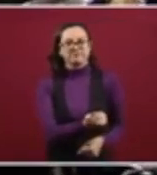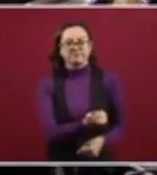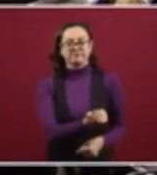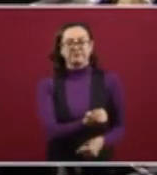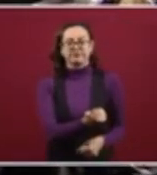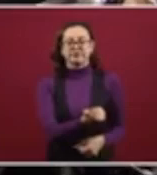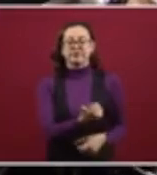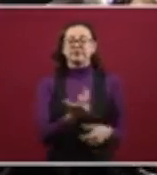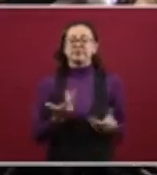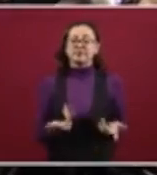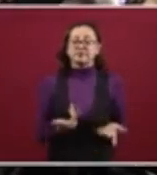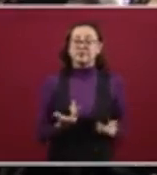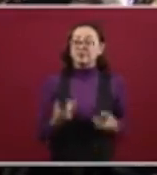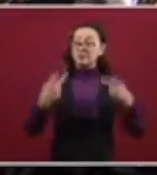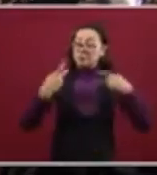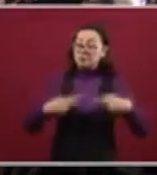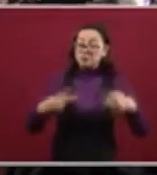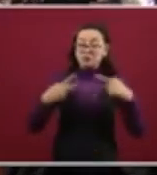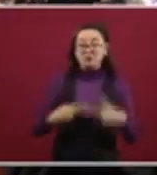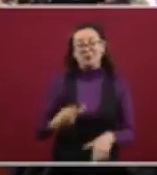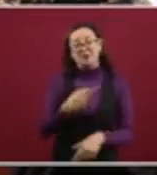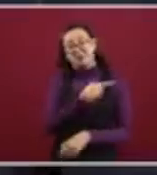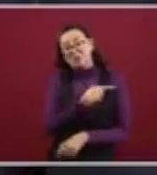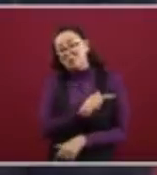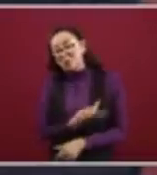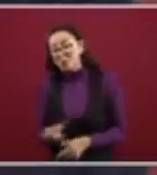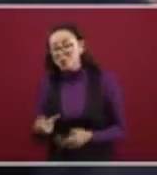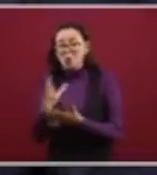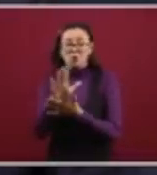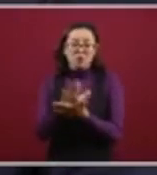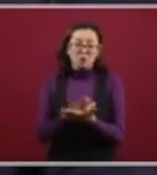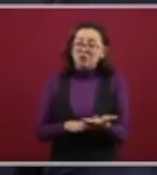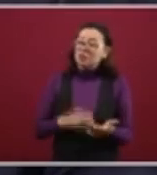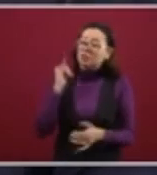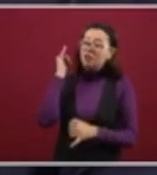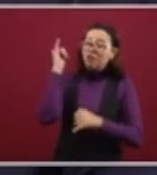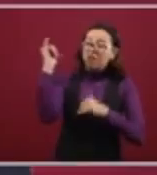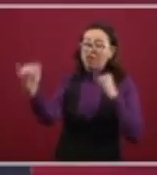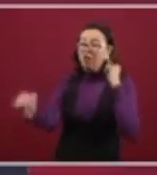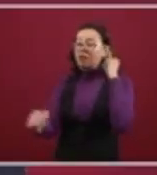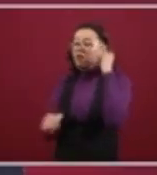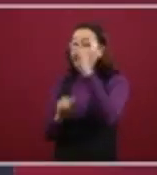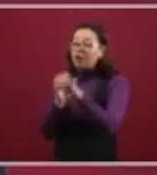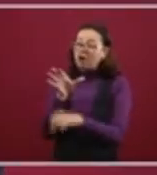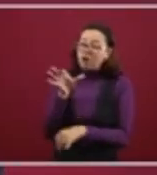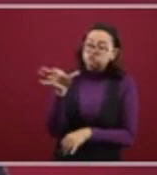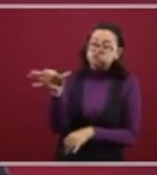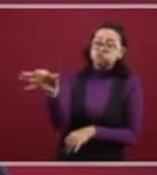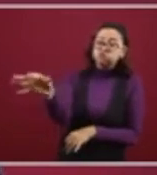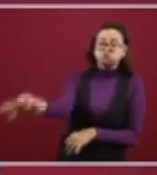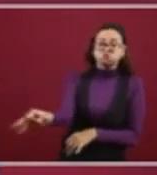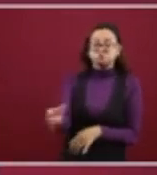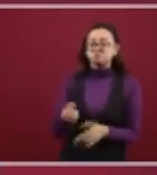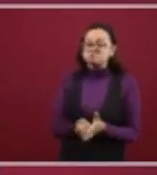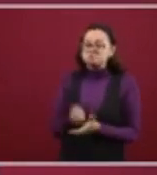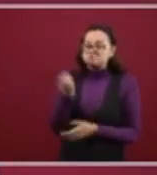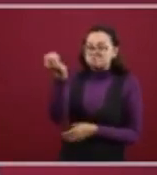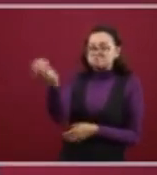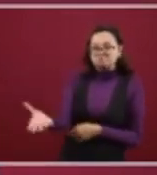y a los más humildes, a los más pobres, no les tocaba nada,